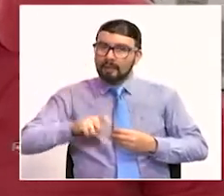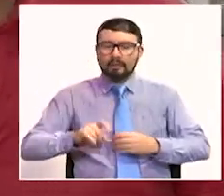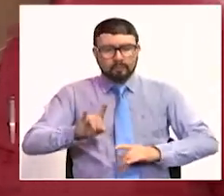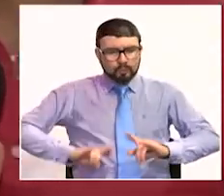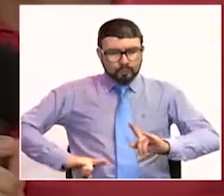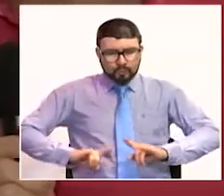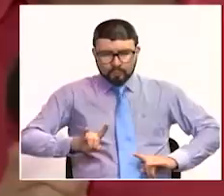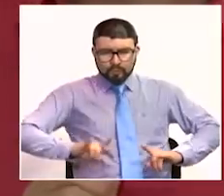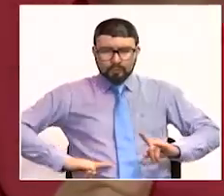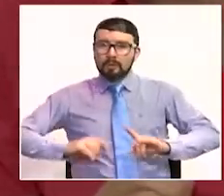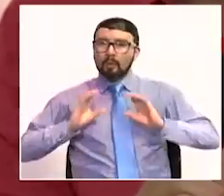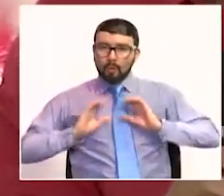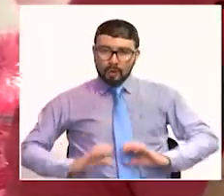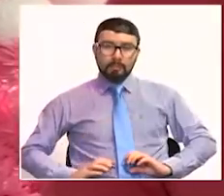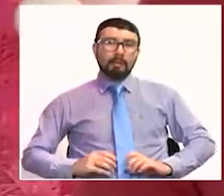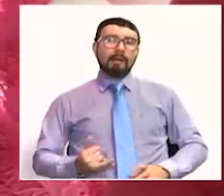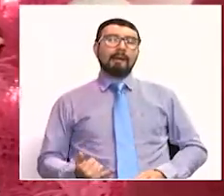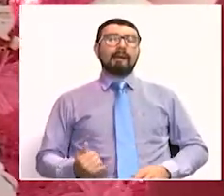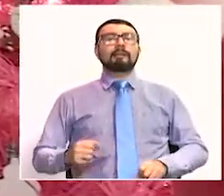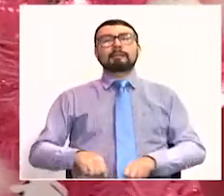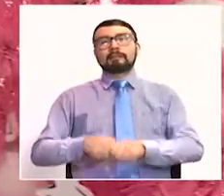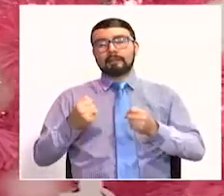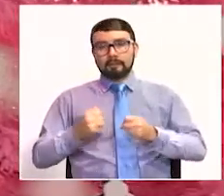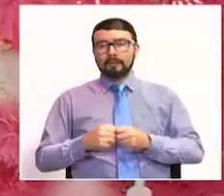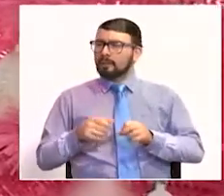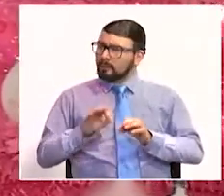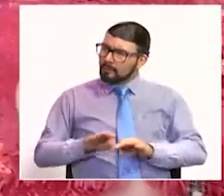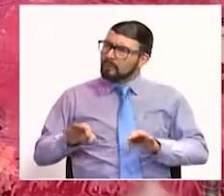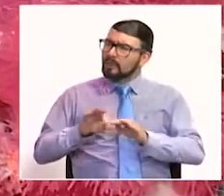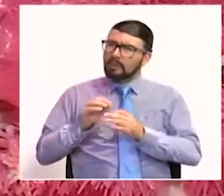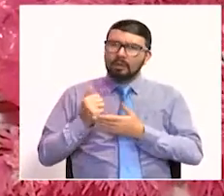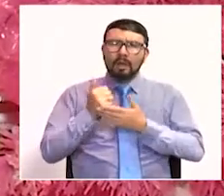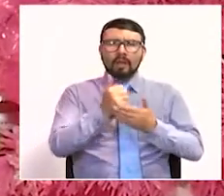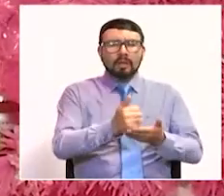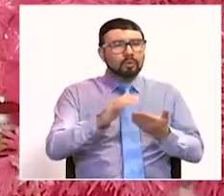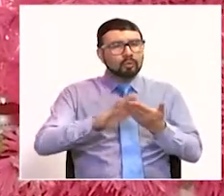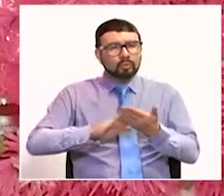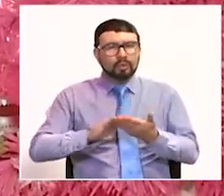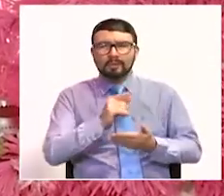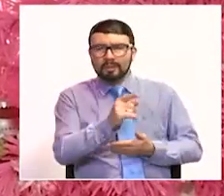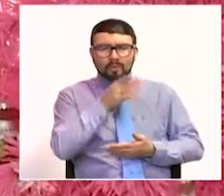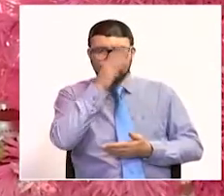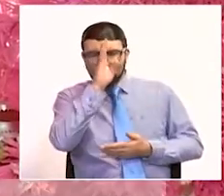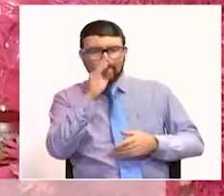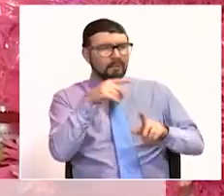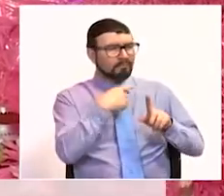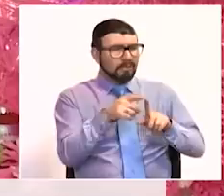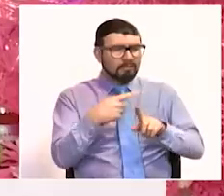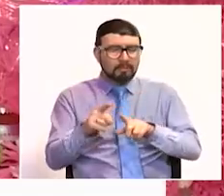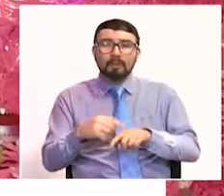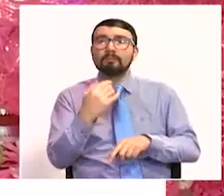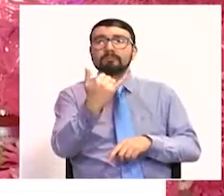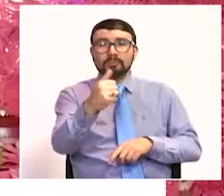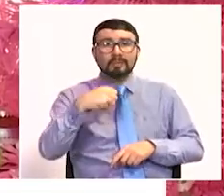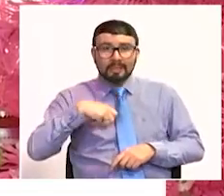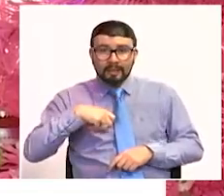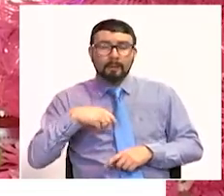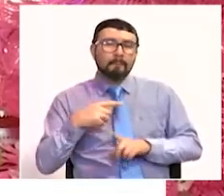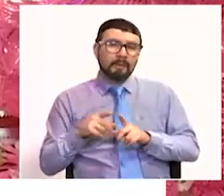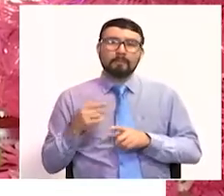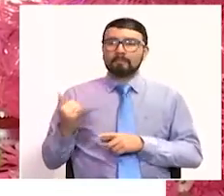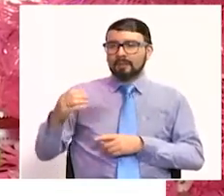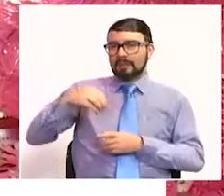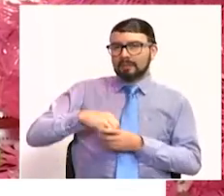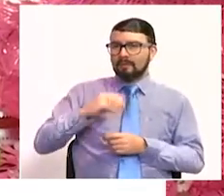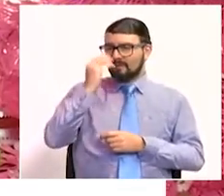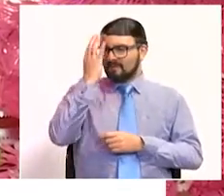importante tratar de ayudar a resolver una cantidad de dudas que todos ustedes tienen y nos han hecho saber a través de Facebook Live, a